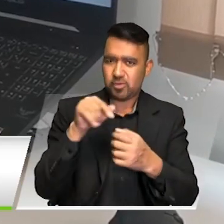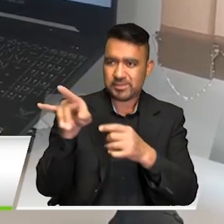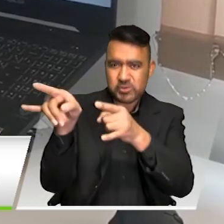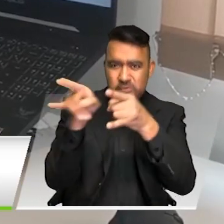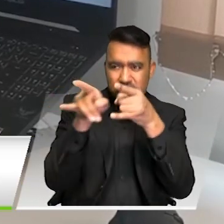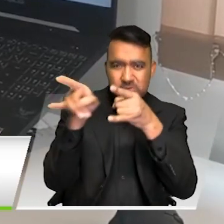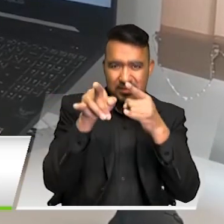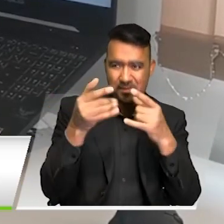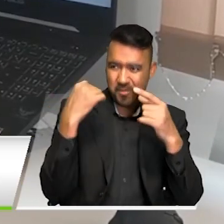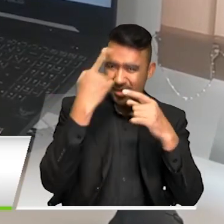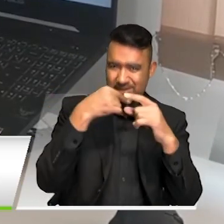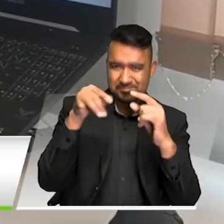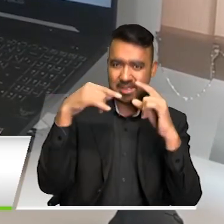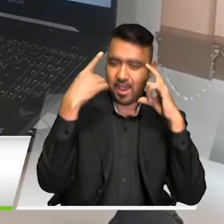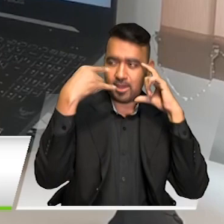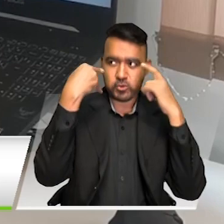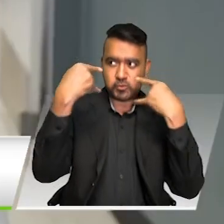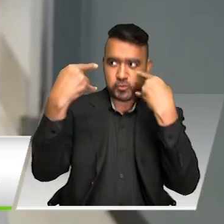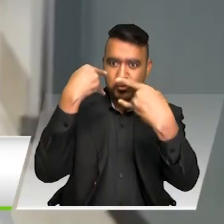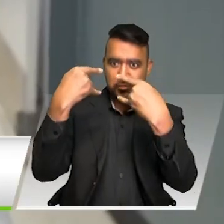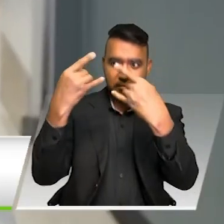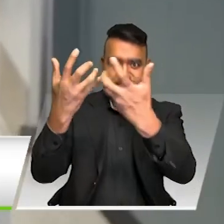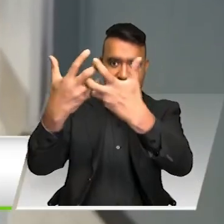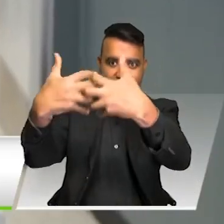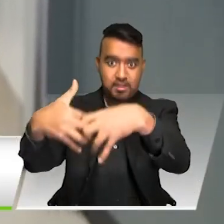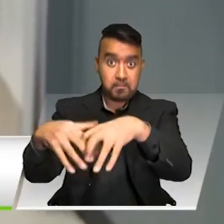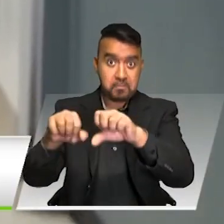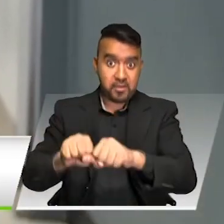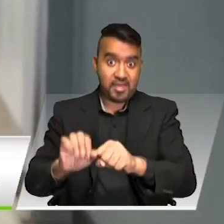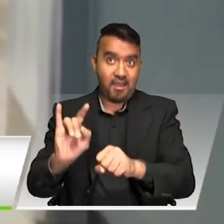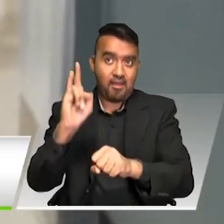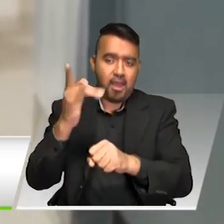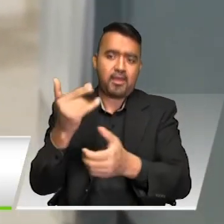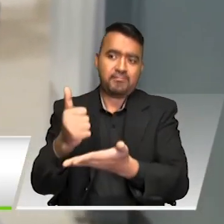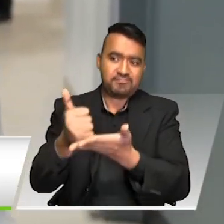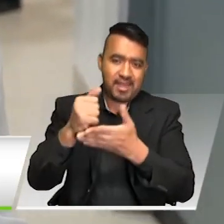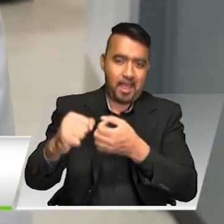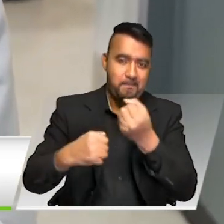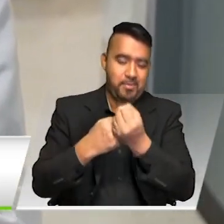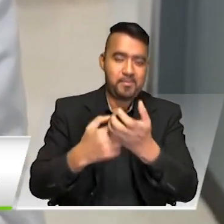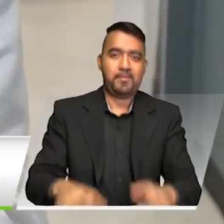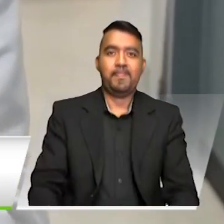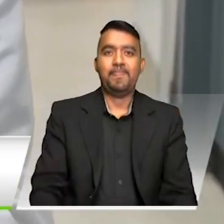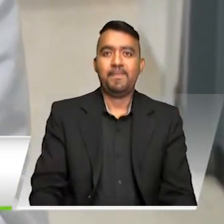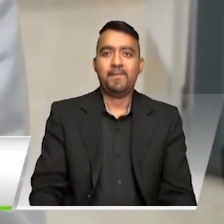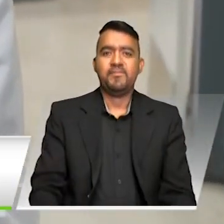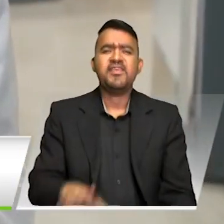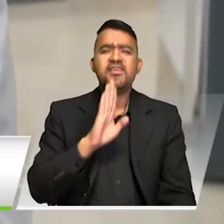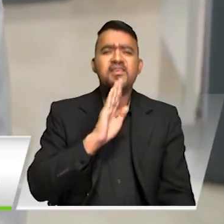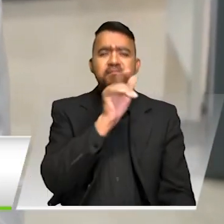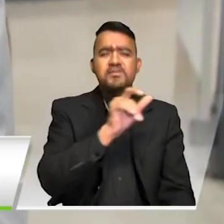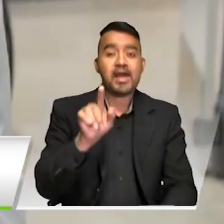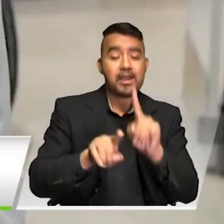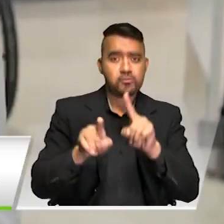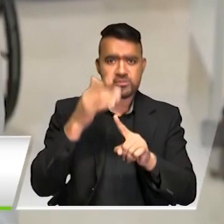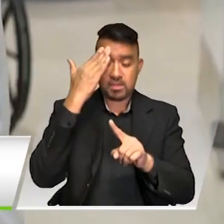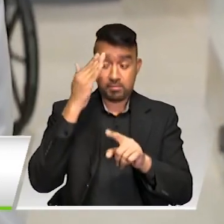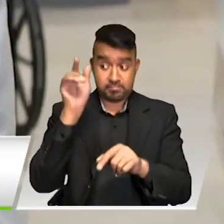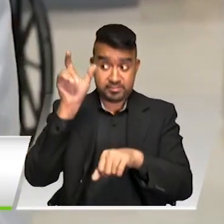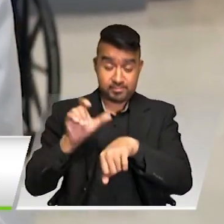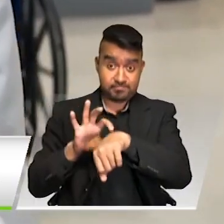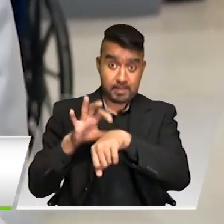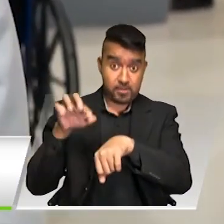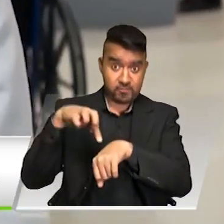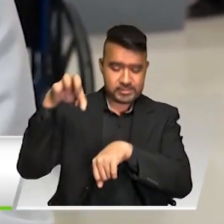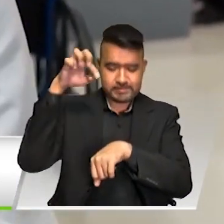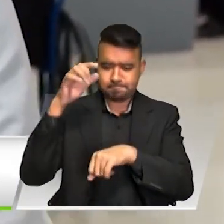imágenes y fotogramas extraídos de los videos. Este sistema busca ayudar a los especialistas en la toma de decisiones y a